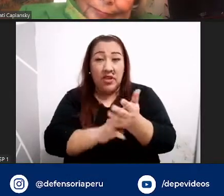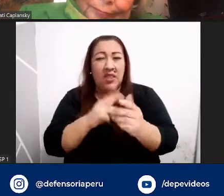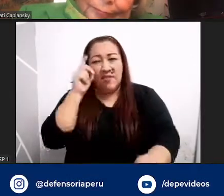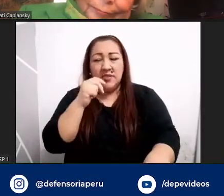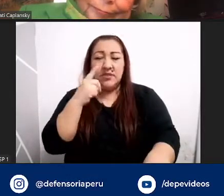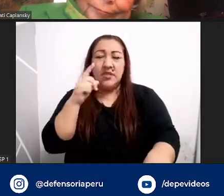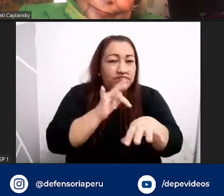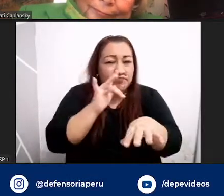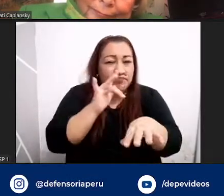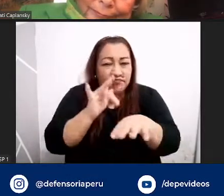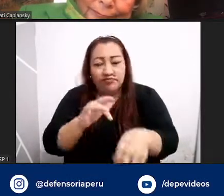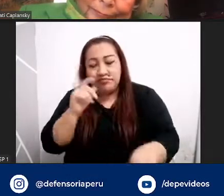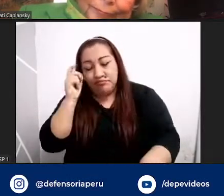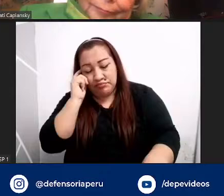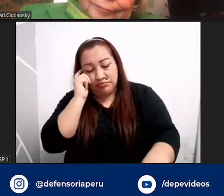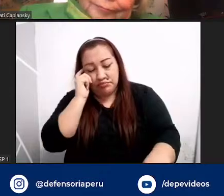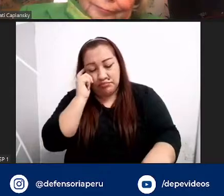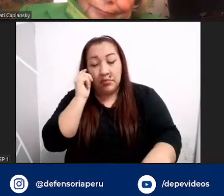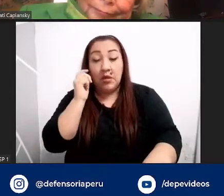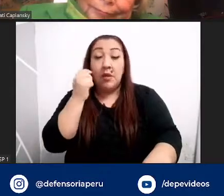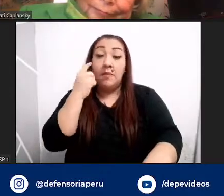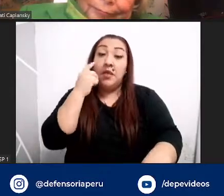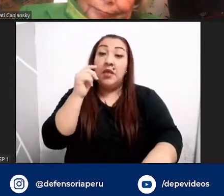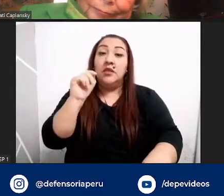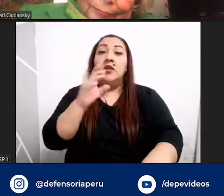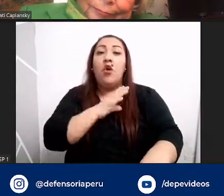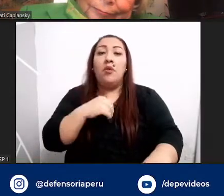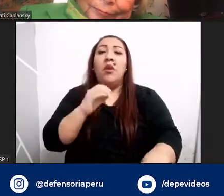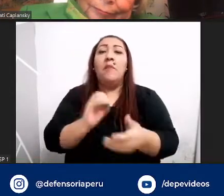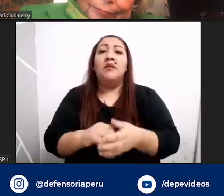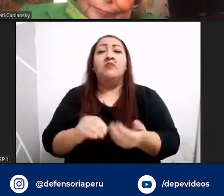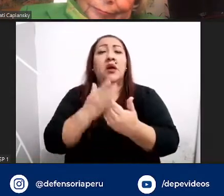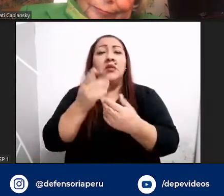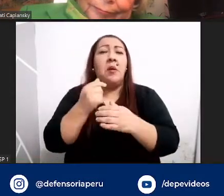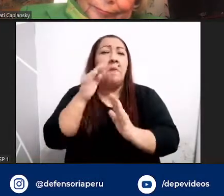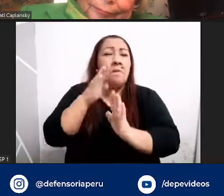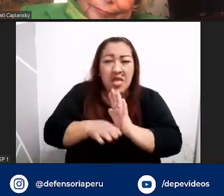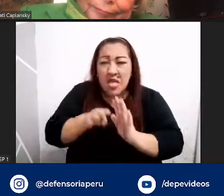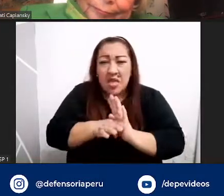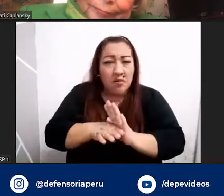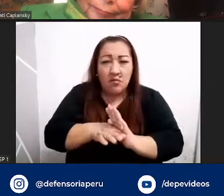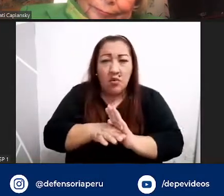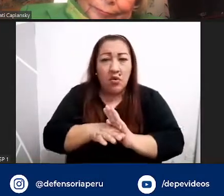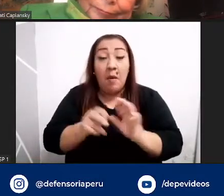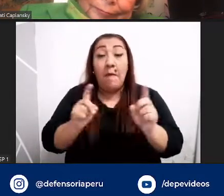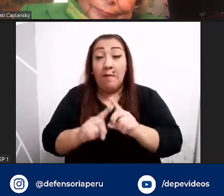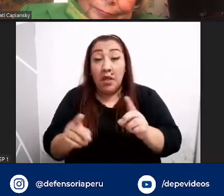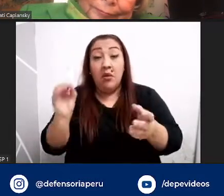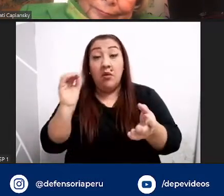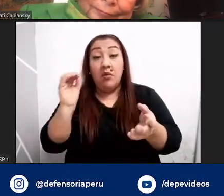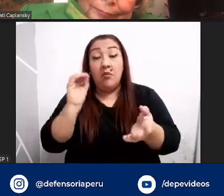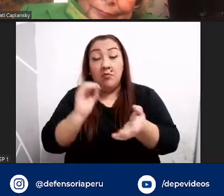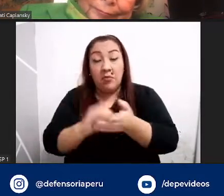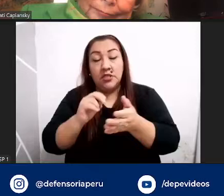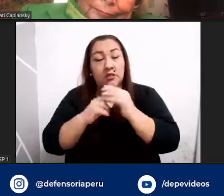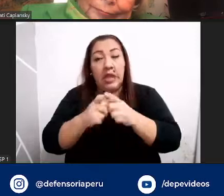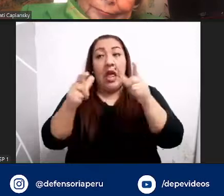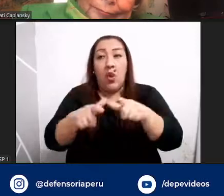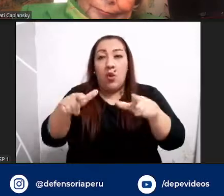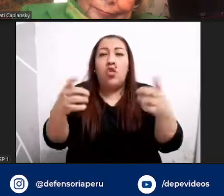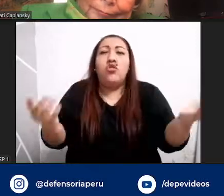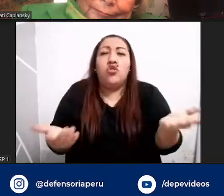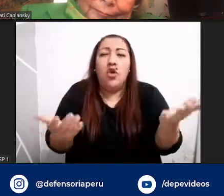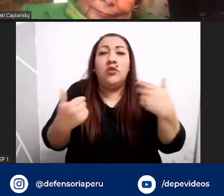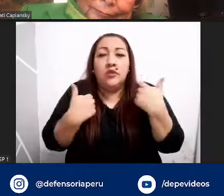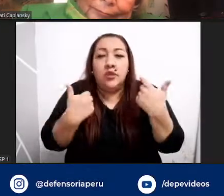Estado más robusto, menos mínimo, pero también unos enormes espacios donde tenemos que mirar y tocar y defender